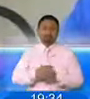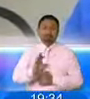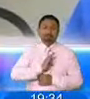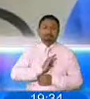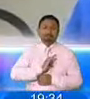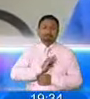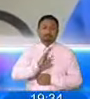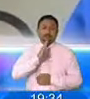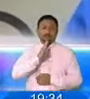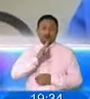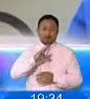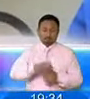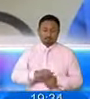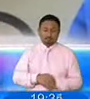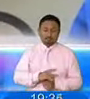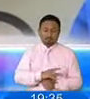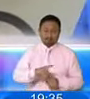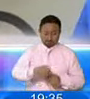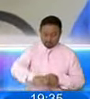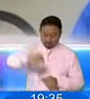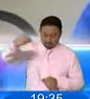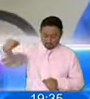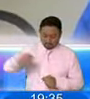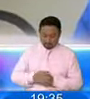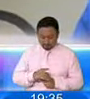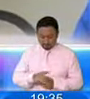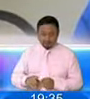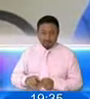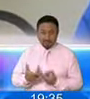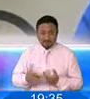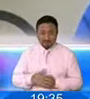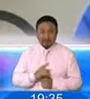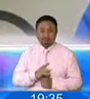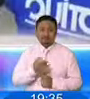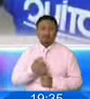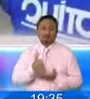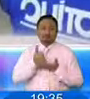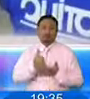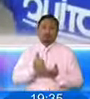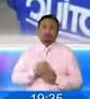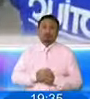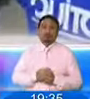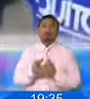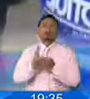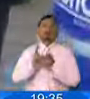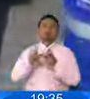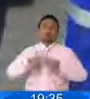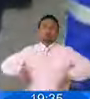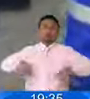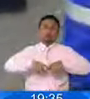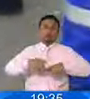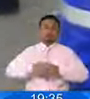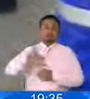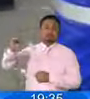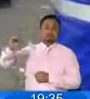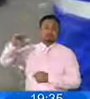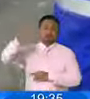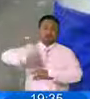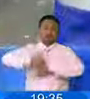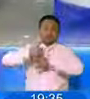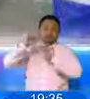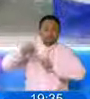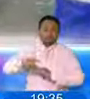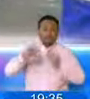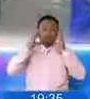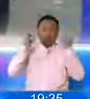de alcantarillado de la empresa de agua potable, se procedió a hacer técnicas de rescate. Los vecinos del sector acudieron a las autoridades para poder